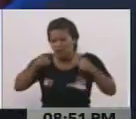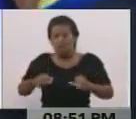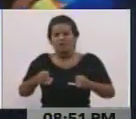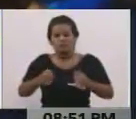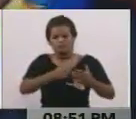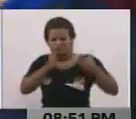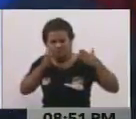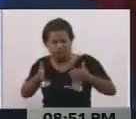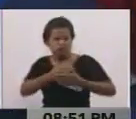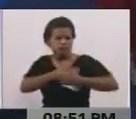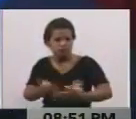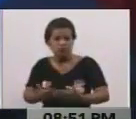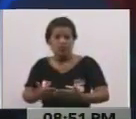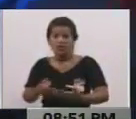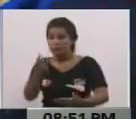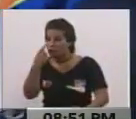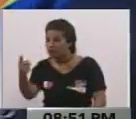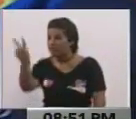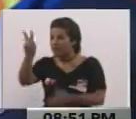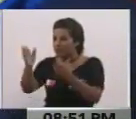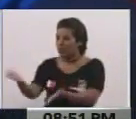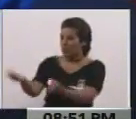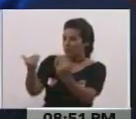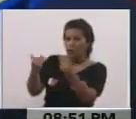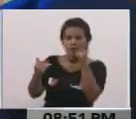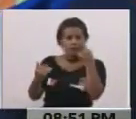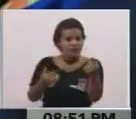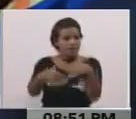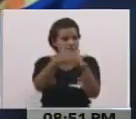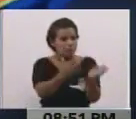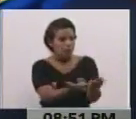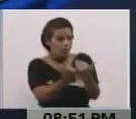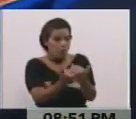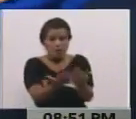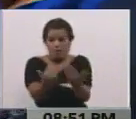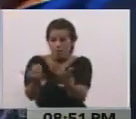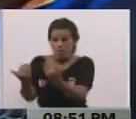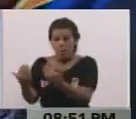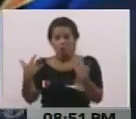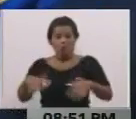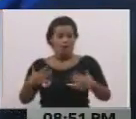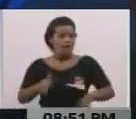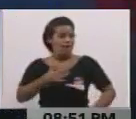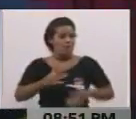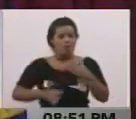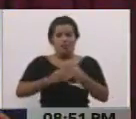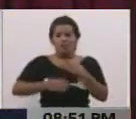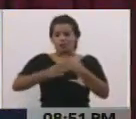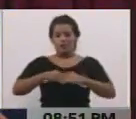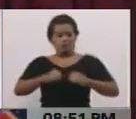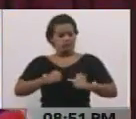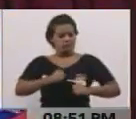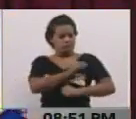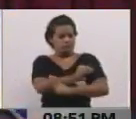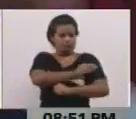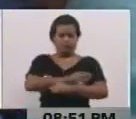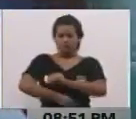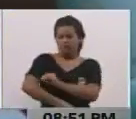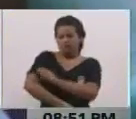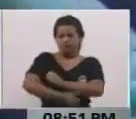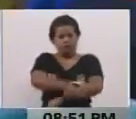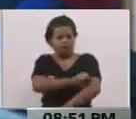ahí apoyándome, claro, al ministro, a toda mi gente. Wow, eso era como un extra. Claro. Entonces, y no dejan